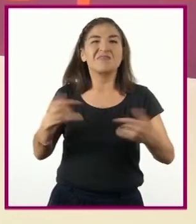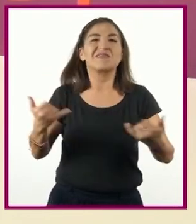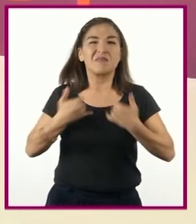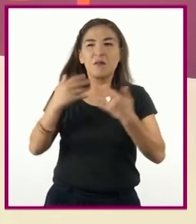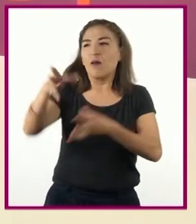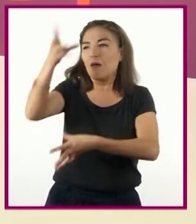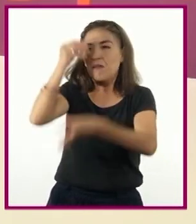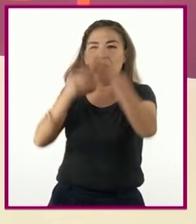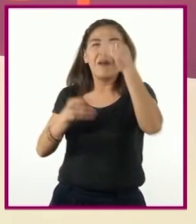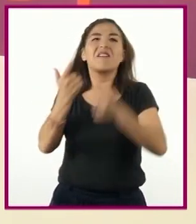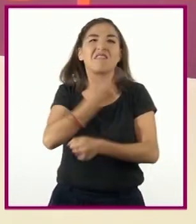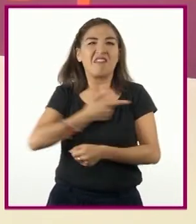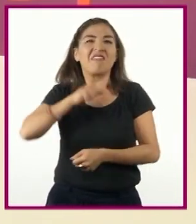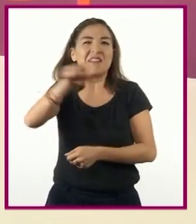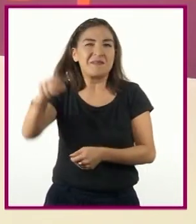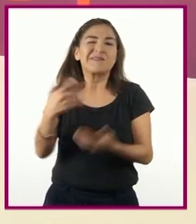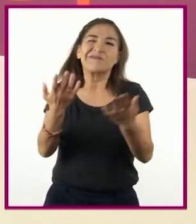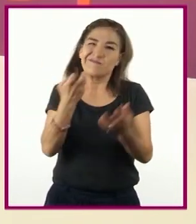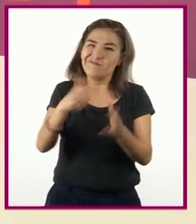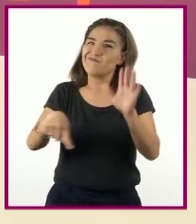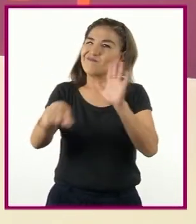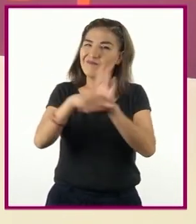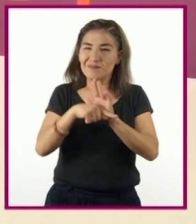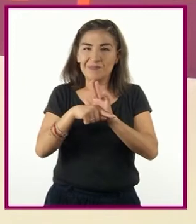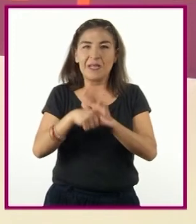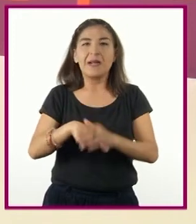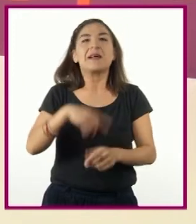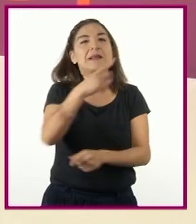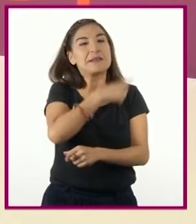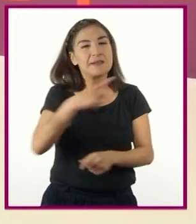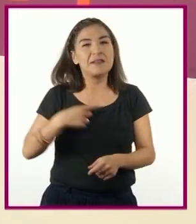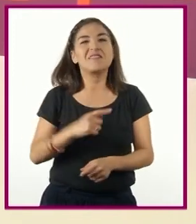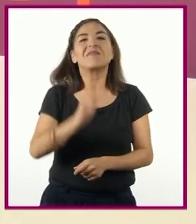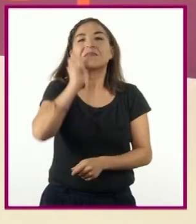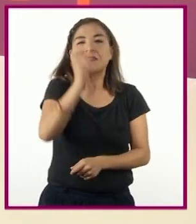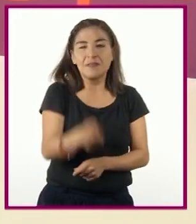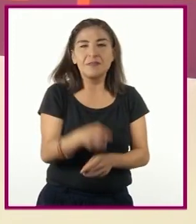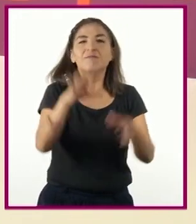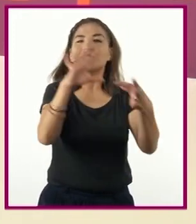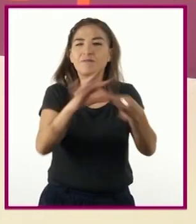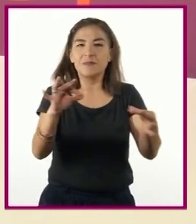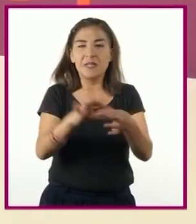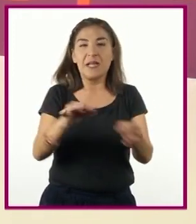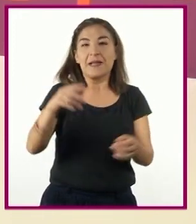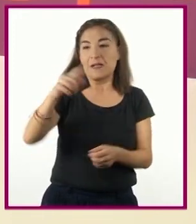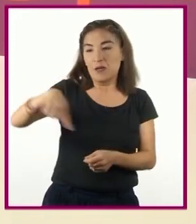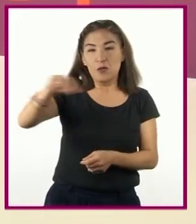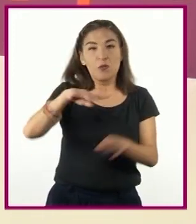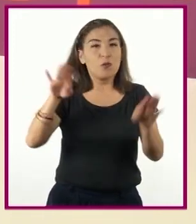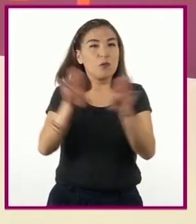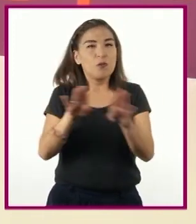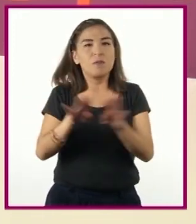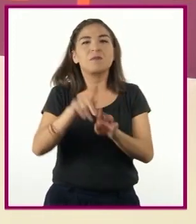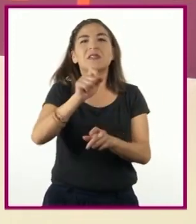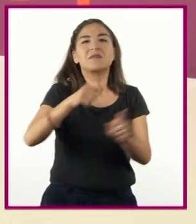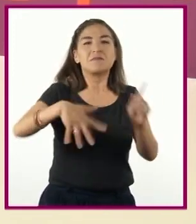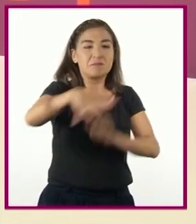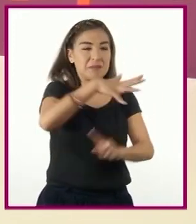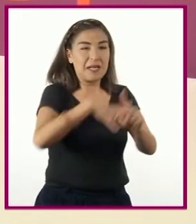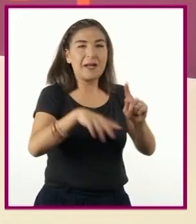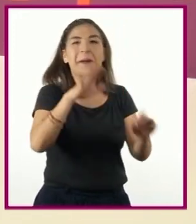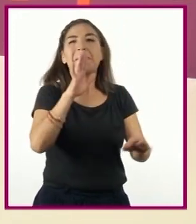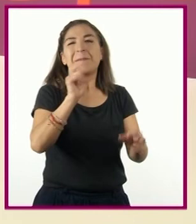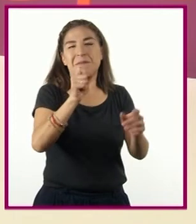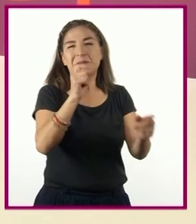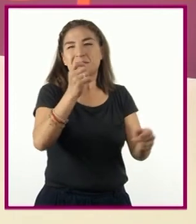jóvenes. Asimismo, es necesario resaltar que además de la influencia que tenemos de nuestro entorno